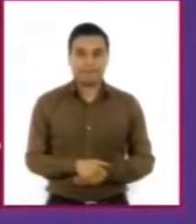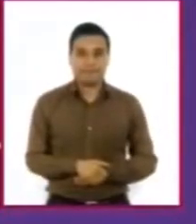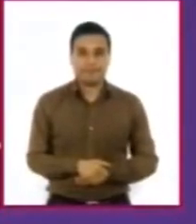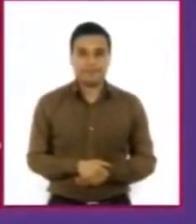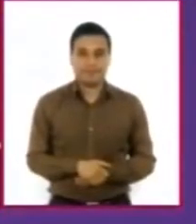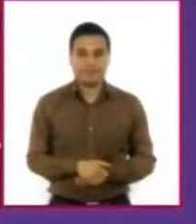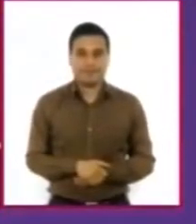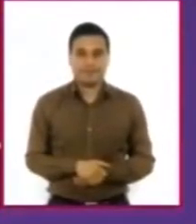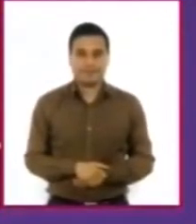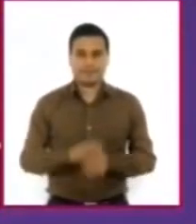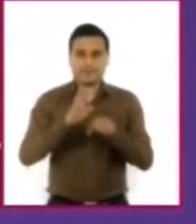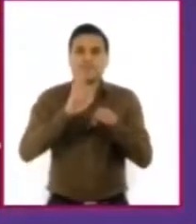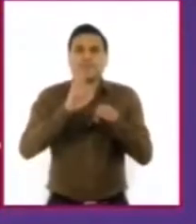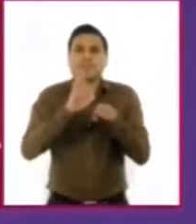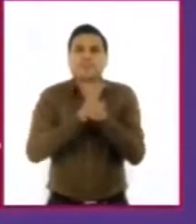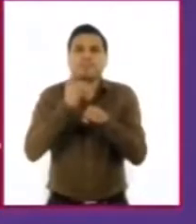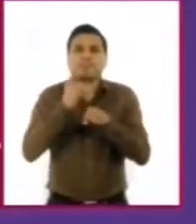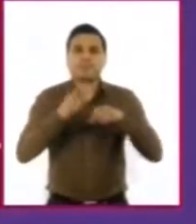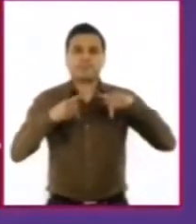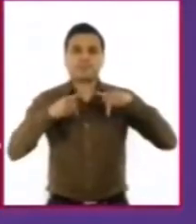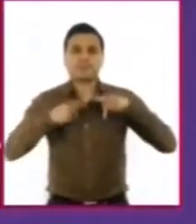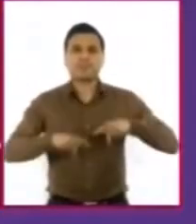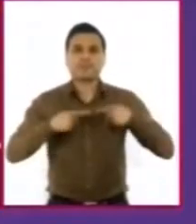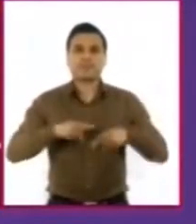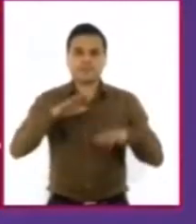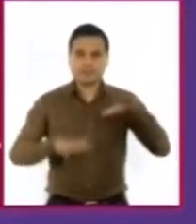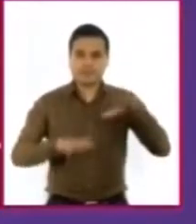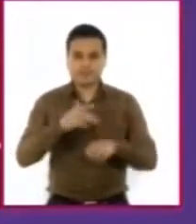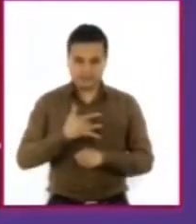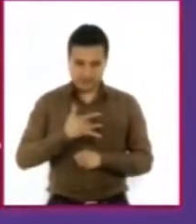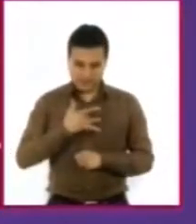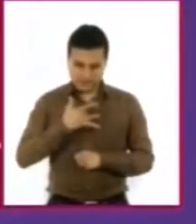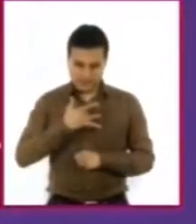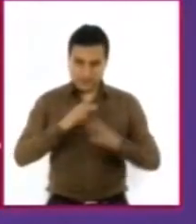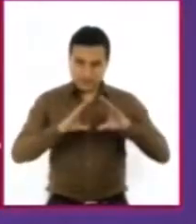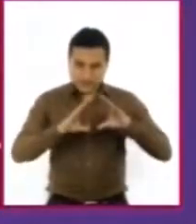¿Por qué a veces percibimos las cosas de manera diferente?